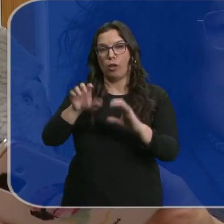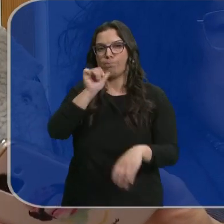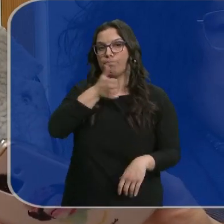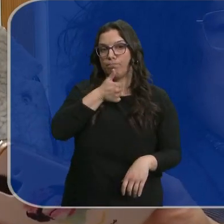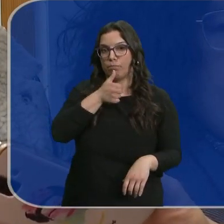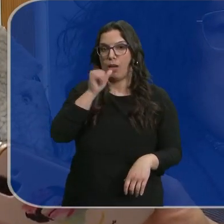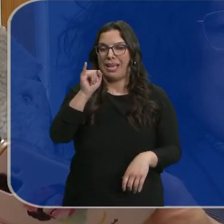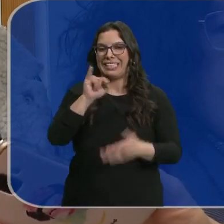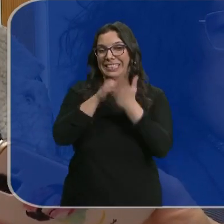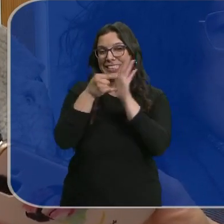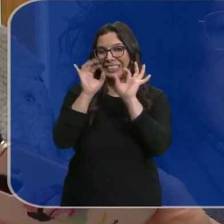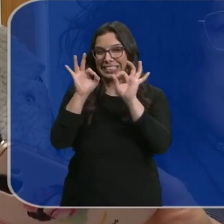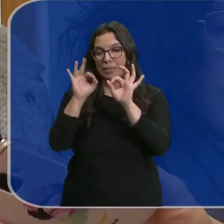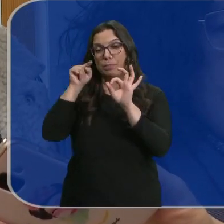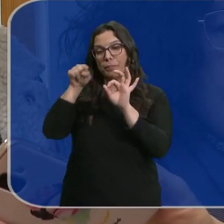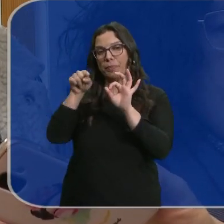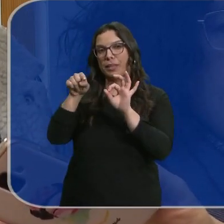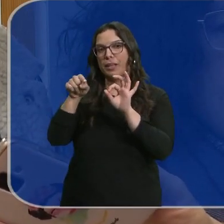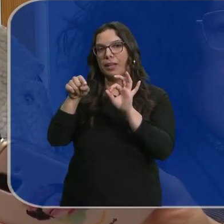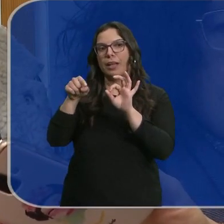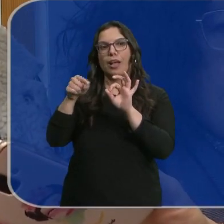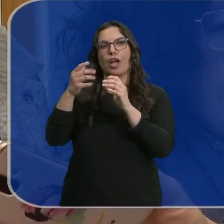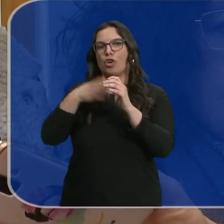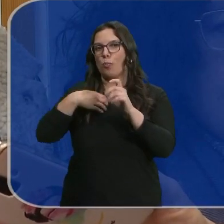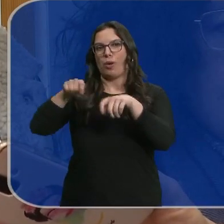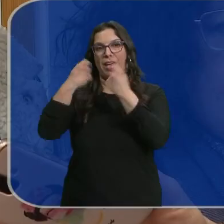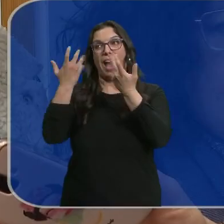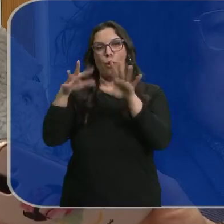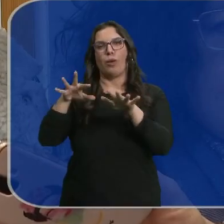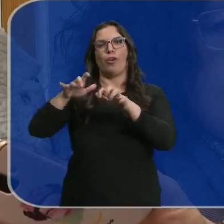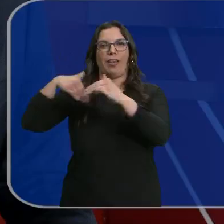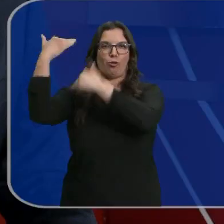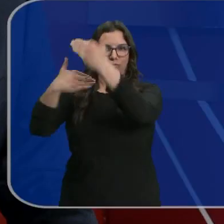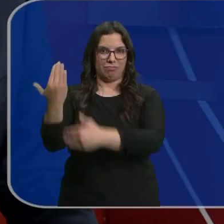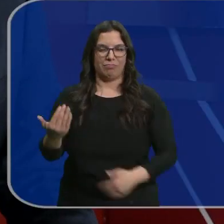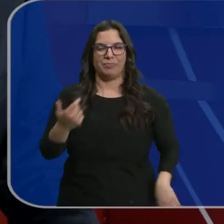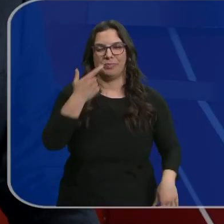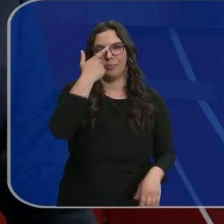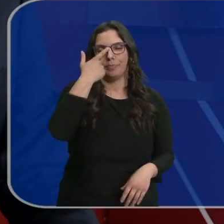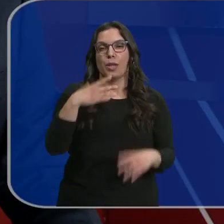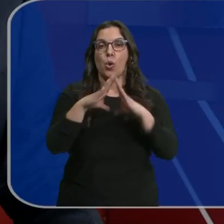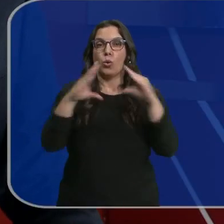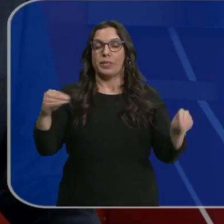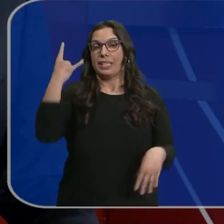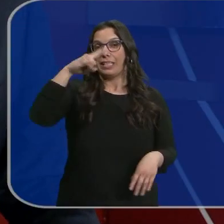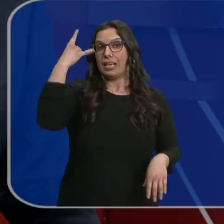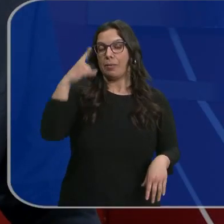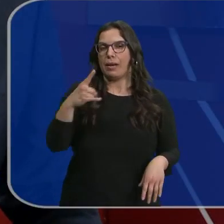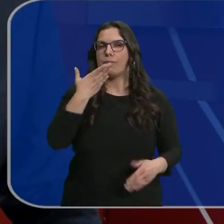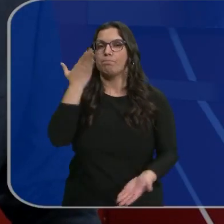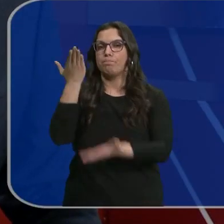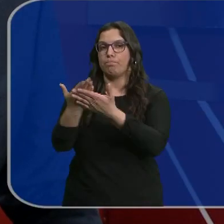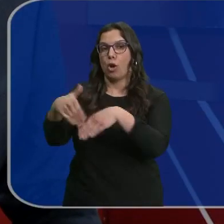con unos mecanismos en los que no va a ser posible romperlas con los ordenadores cuánticos. La Universidad de Salamanca